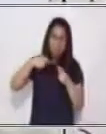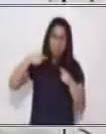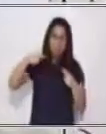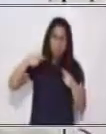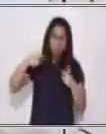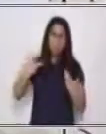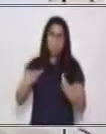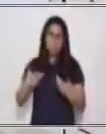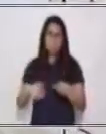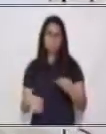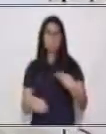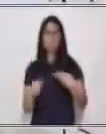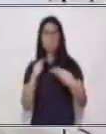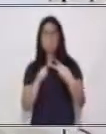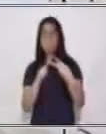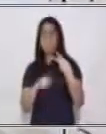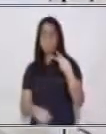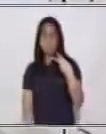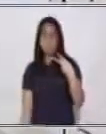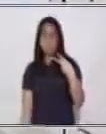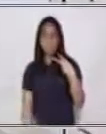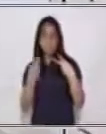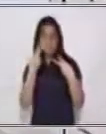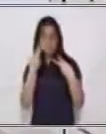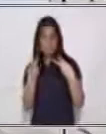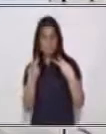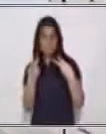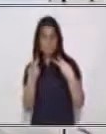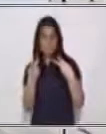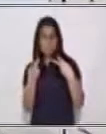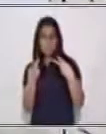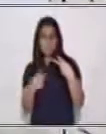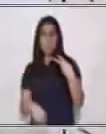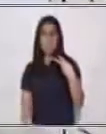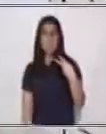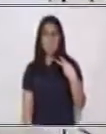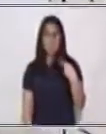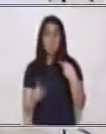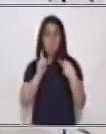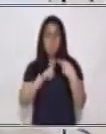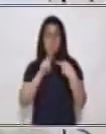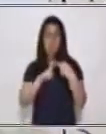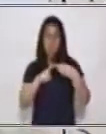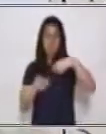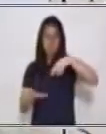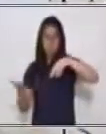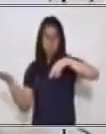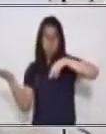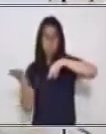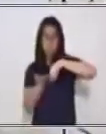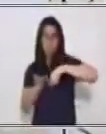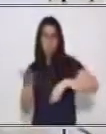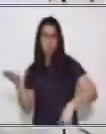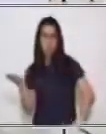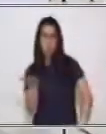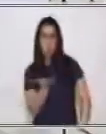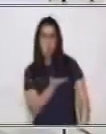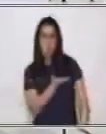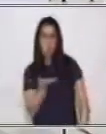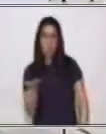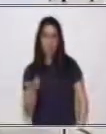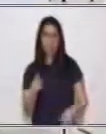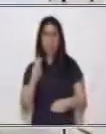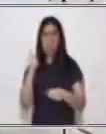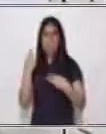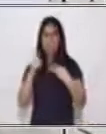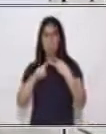corta el cono en cierto grado de inclinación sin tocar la base.